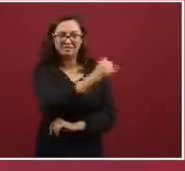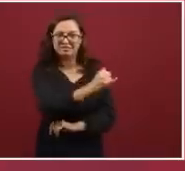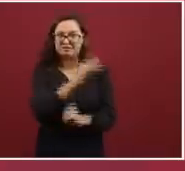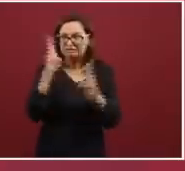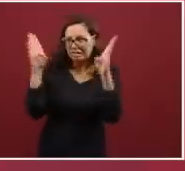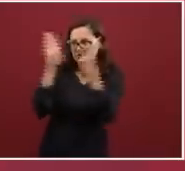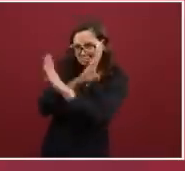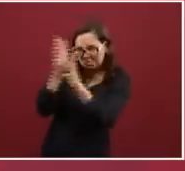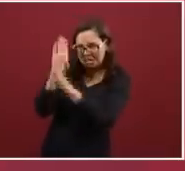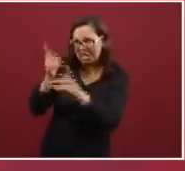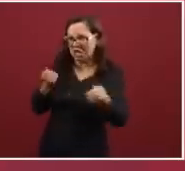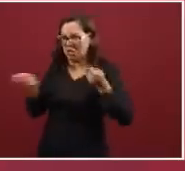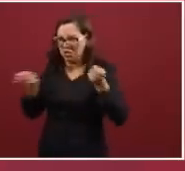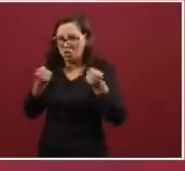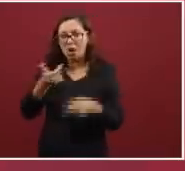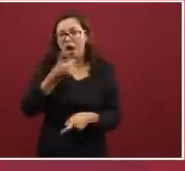eso